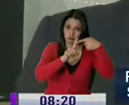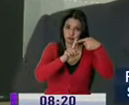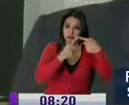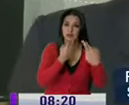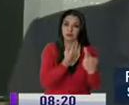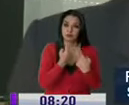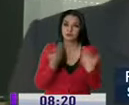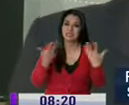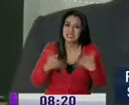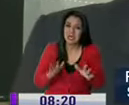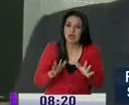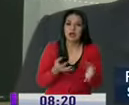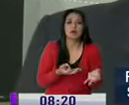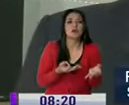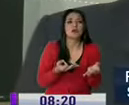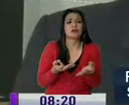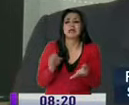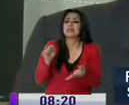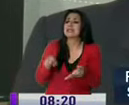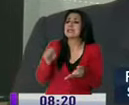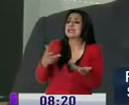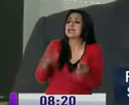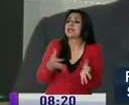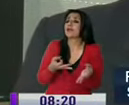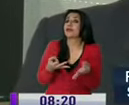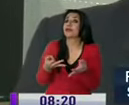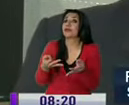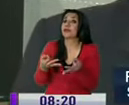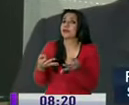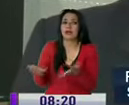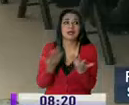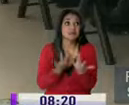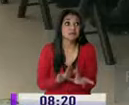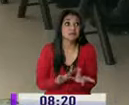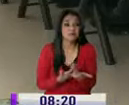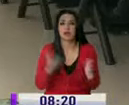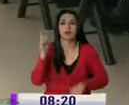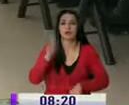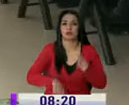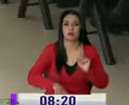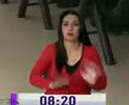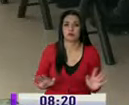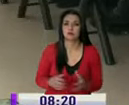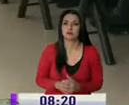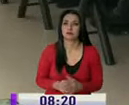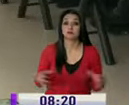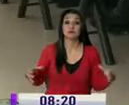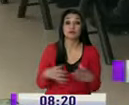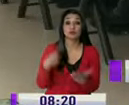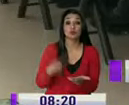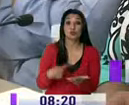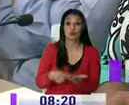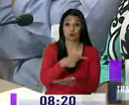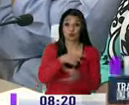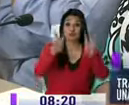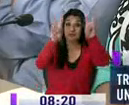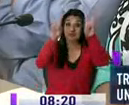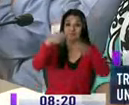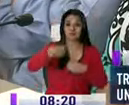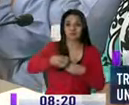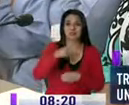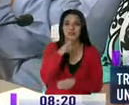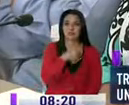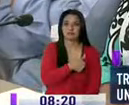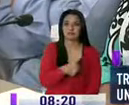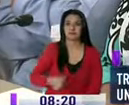respuesta porque ya nos vienen dando largas en el tema y no se puede esperar más. En esta reunión ampliada para tratar el tema, participó la